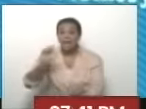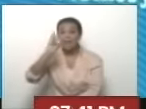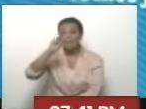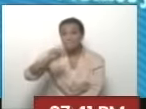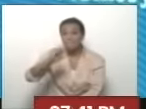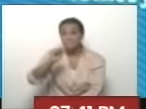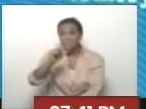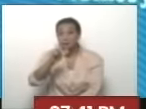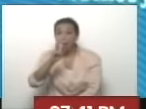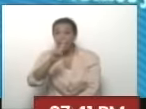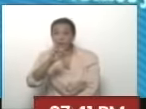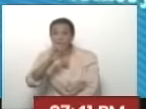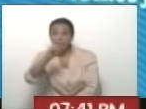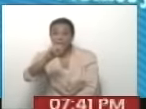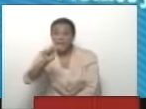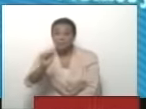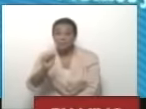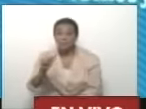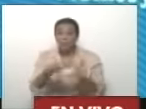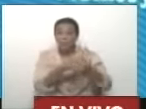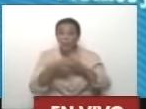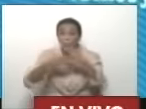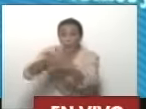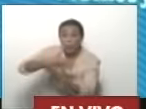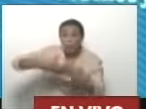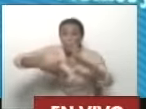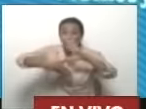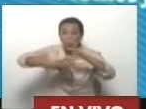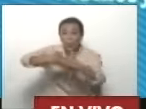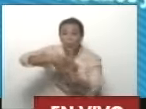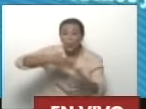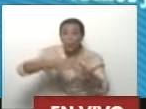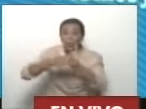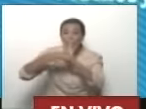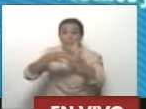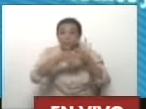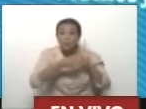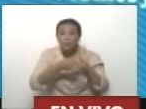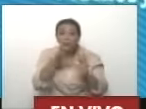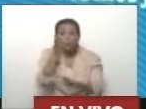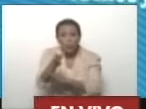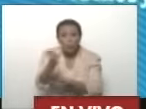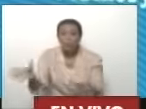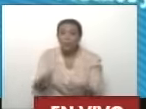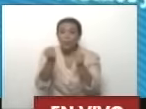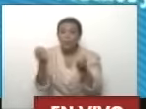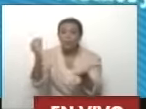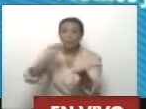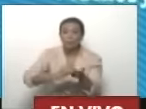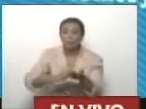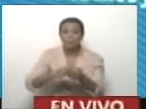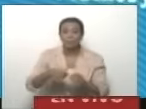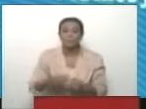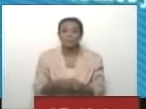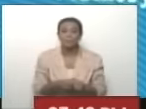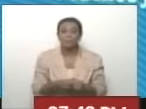lograremos, Argentina, Venezuela, América Latina, el Caribe unido. Iremos a la reconquista de las Malvinas.